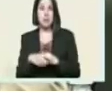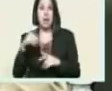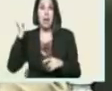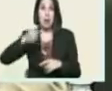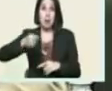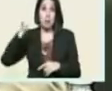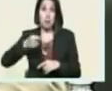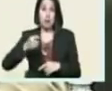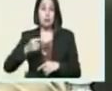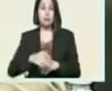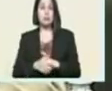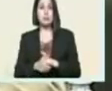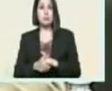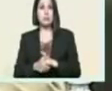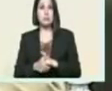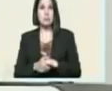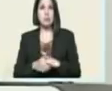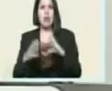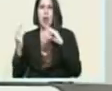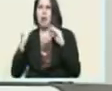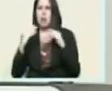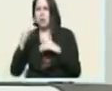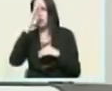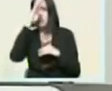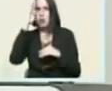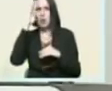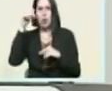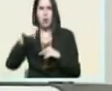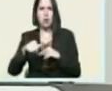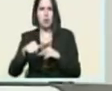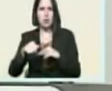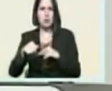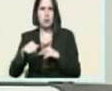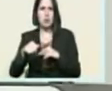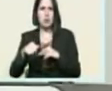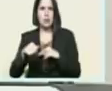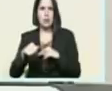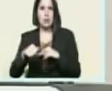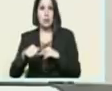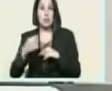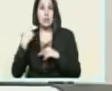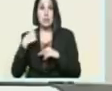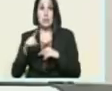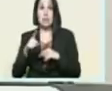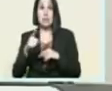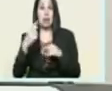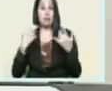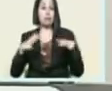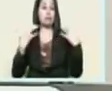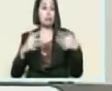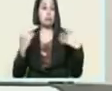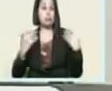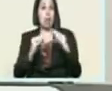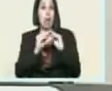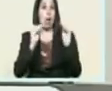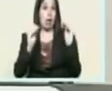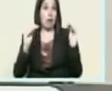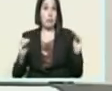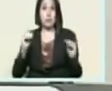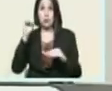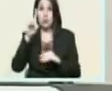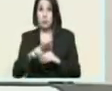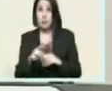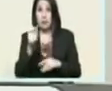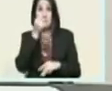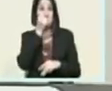El mazo dando. Estuve hablando con Diosdado y tiene, ay Dios santo, él también tiene un poco de anuncio que hacer